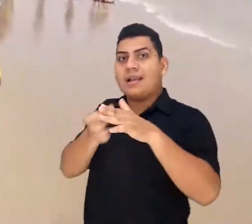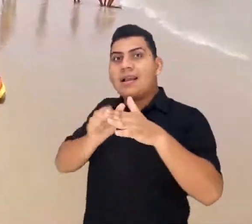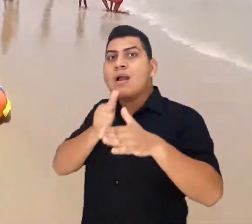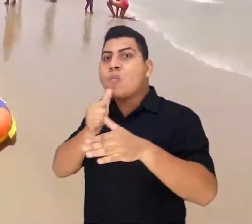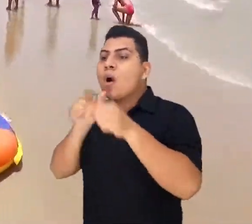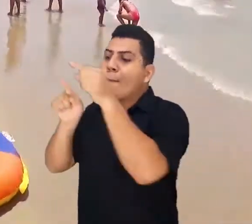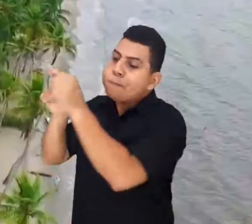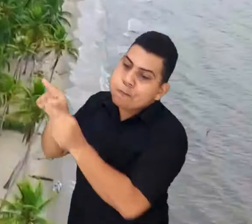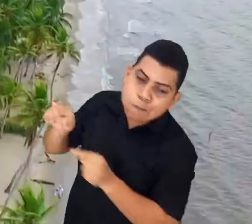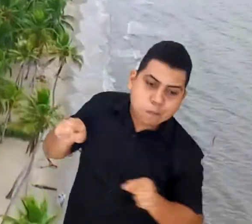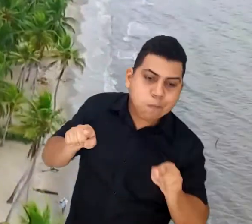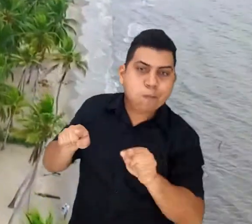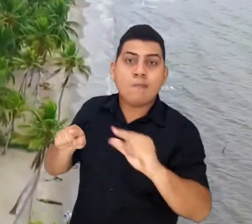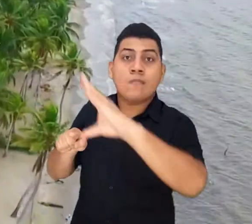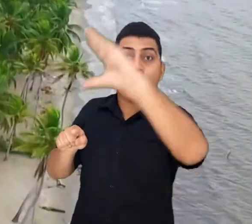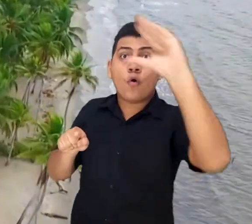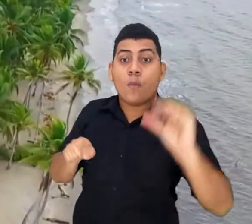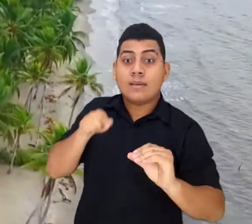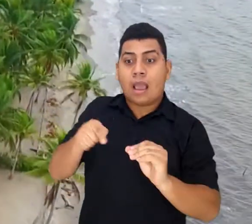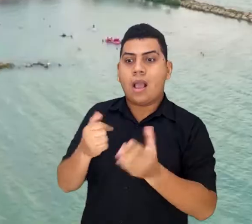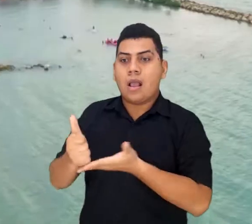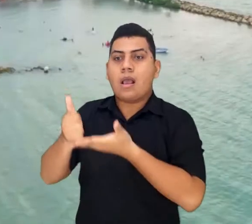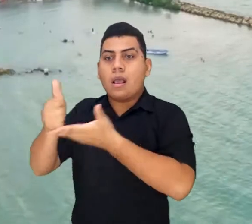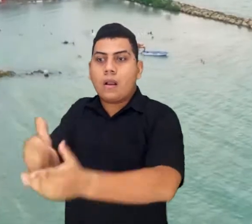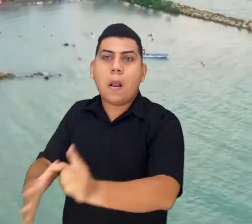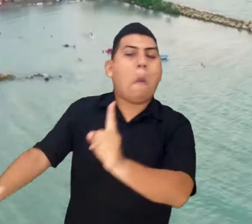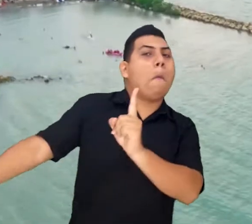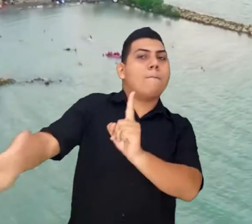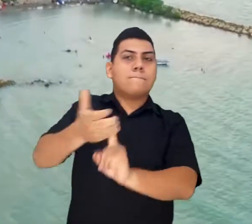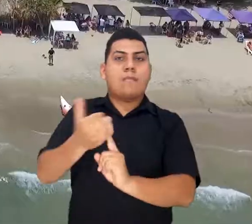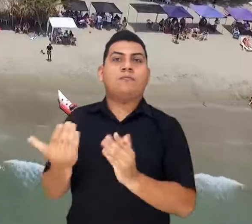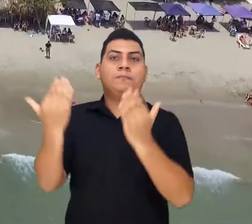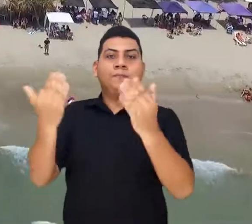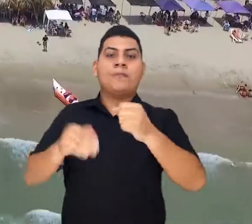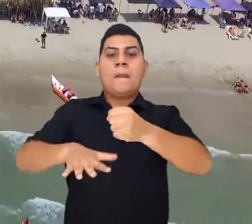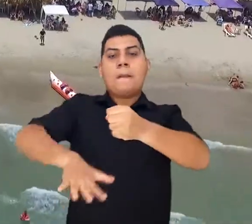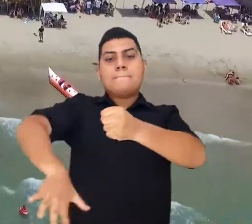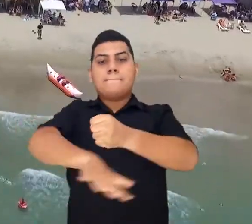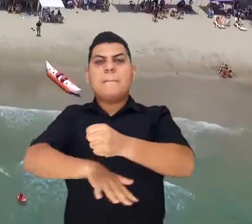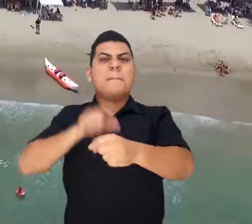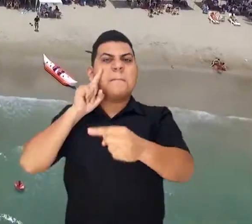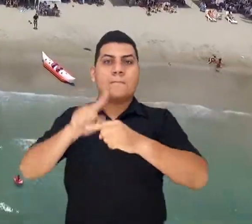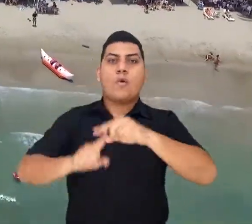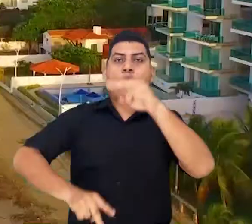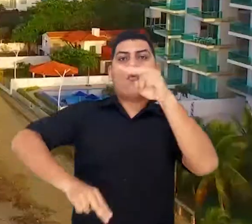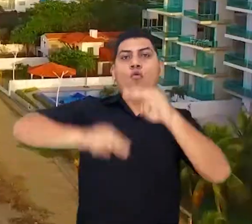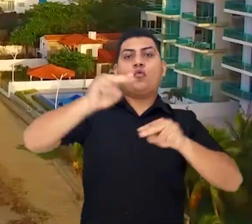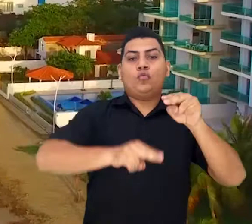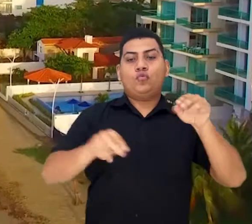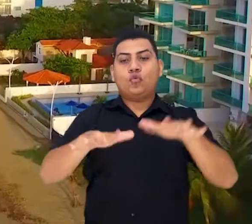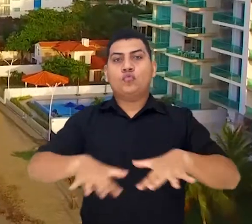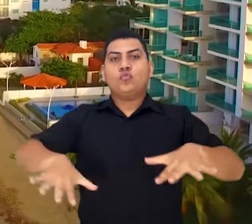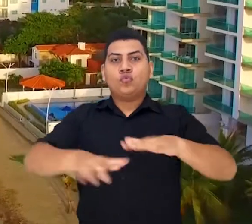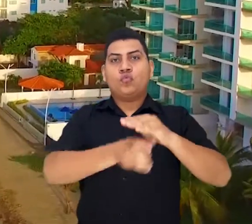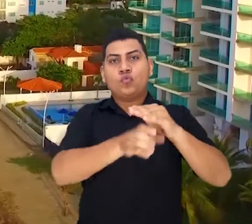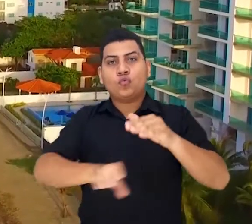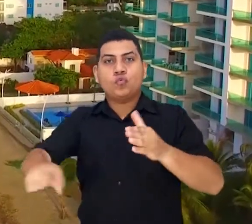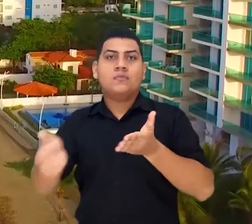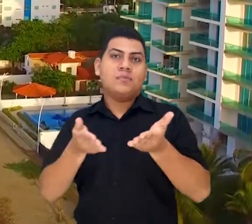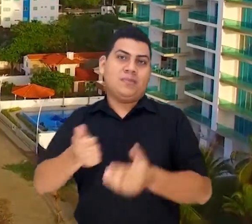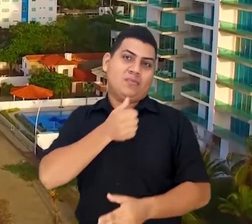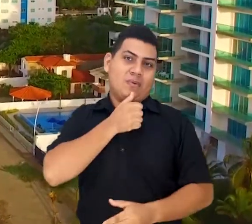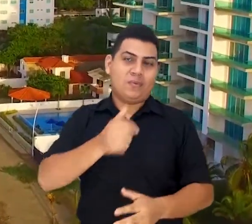Coveñas, lo cual va a ahorrar tiempo y dinero y va a servir de línea de base para la construcción del acueducto regional.